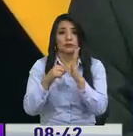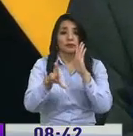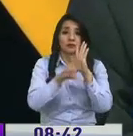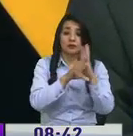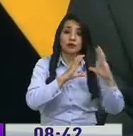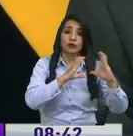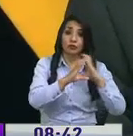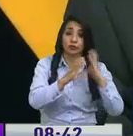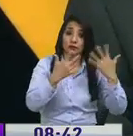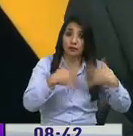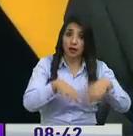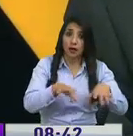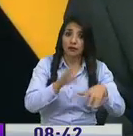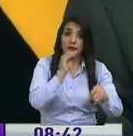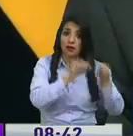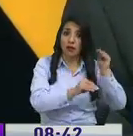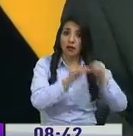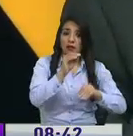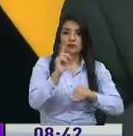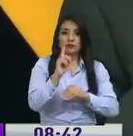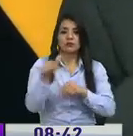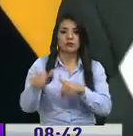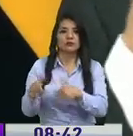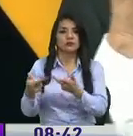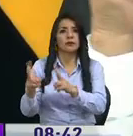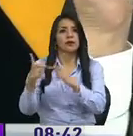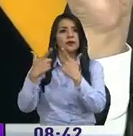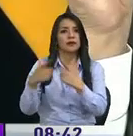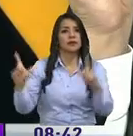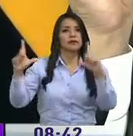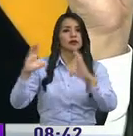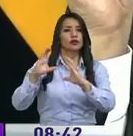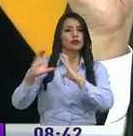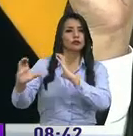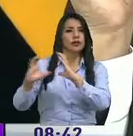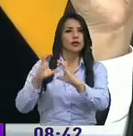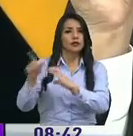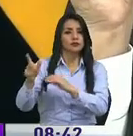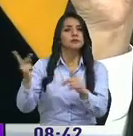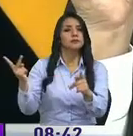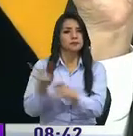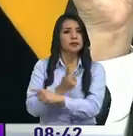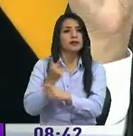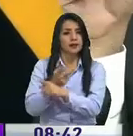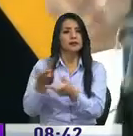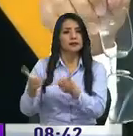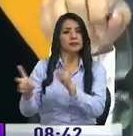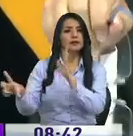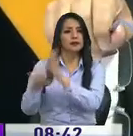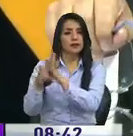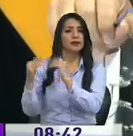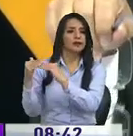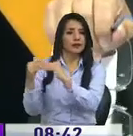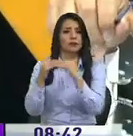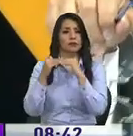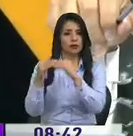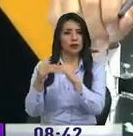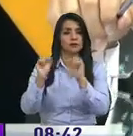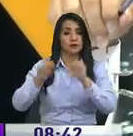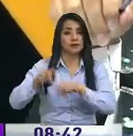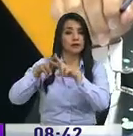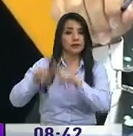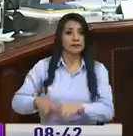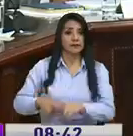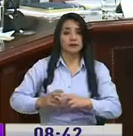de comunicación, la línea de peligro para la libre expresión. Está también en el Código de la